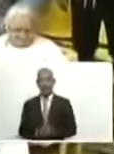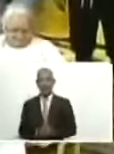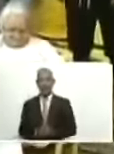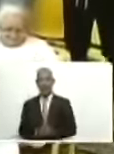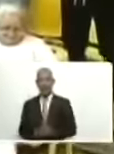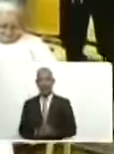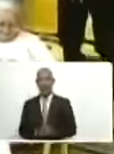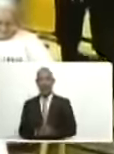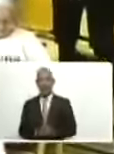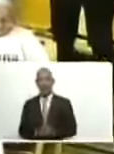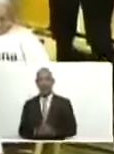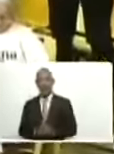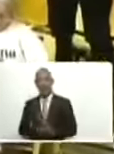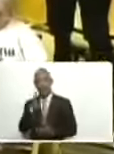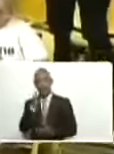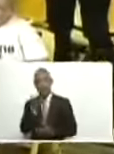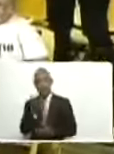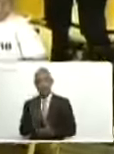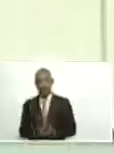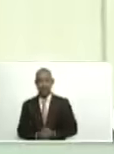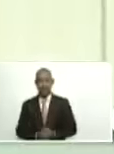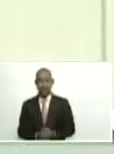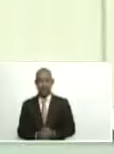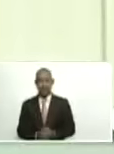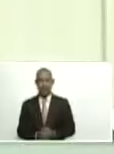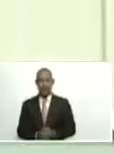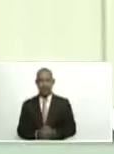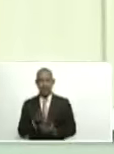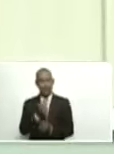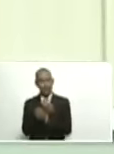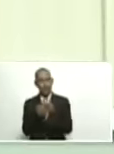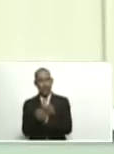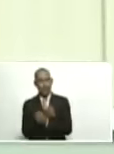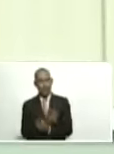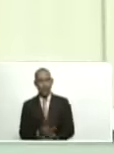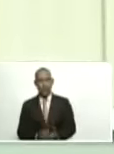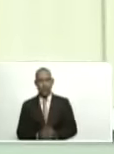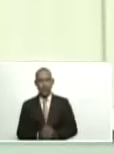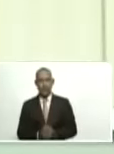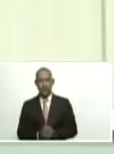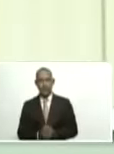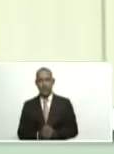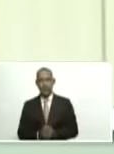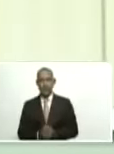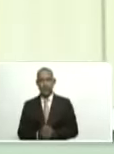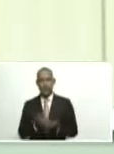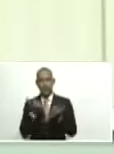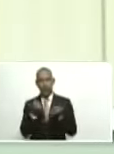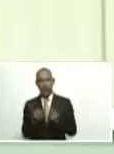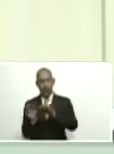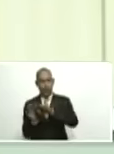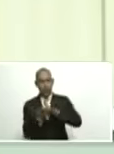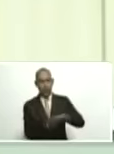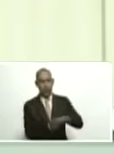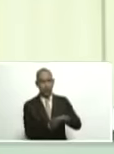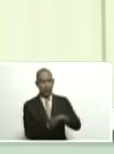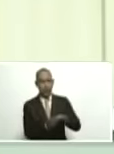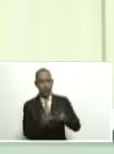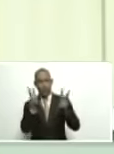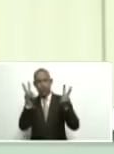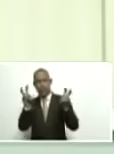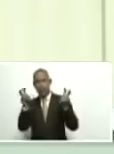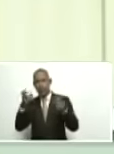Ah, ¿qué les parece? Gesto de amor. Miren, dato importante,